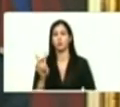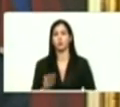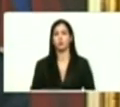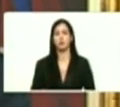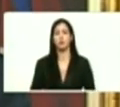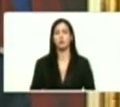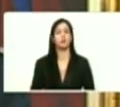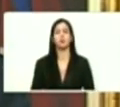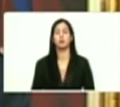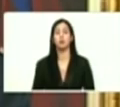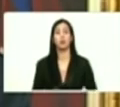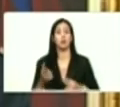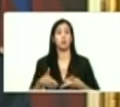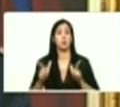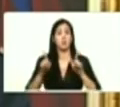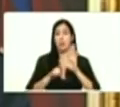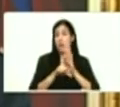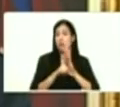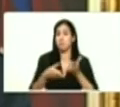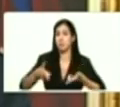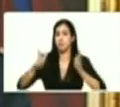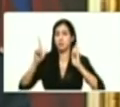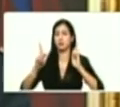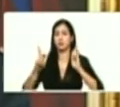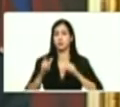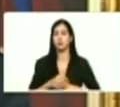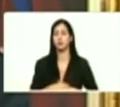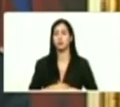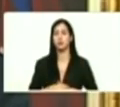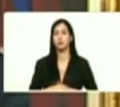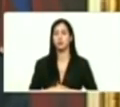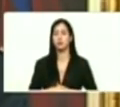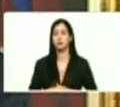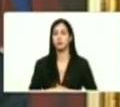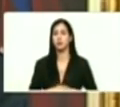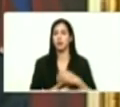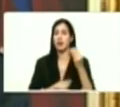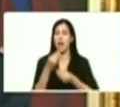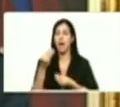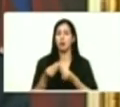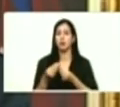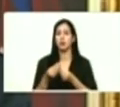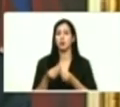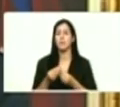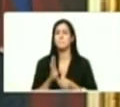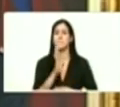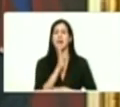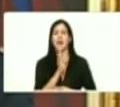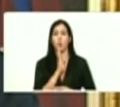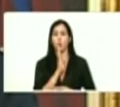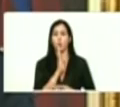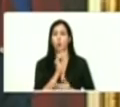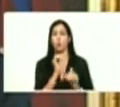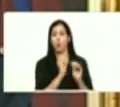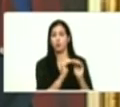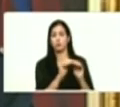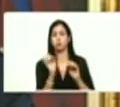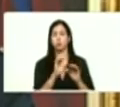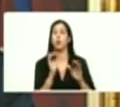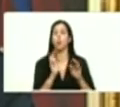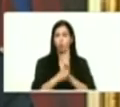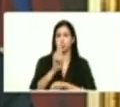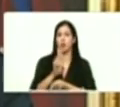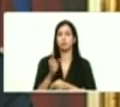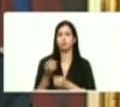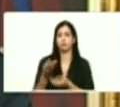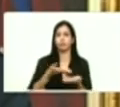que lo permite las leyes creadas por las habilitantes crear cuentas allí que las movamos nuevos